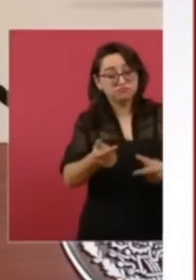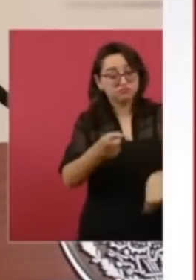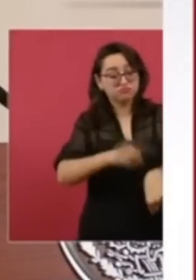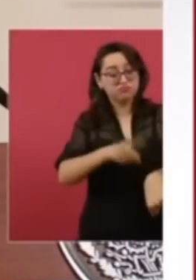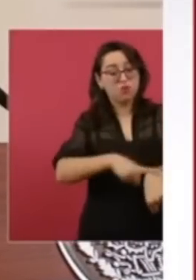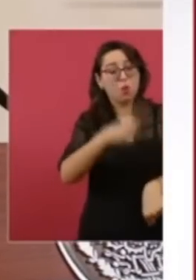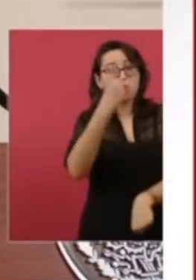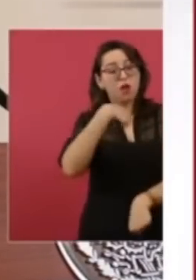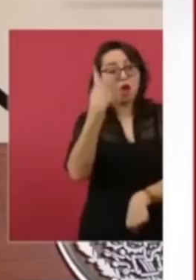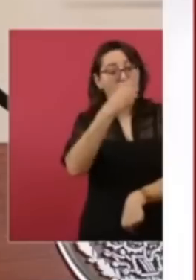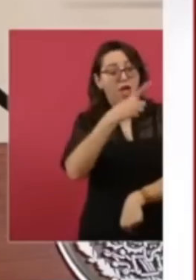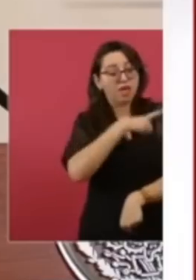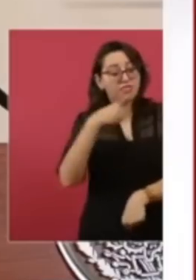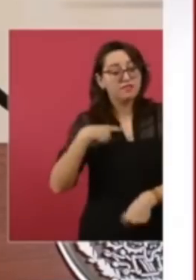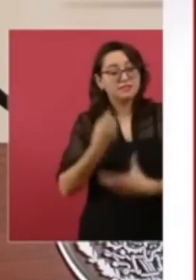de una hora.